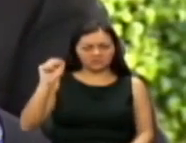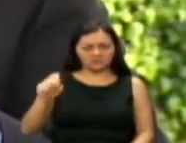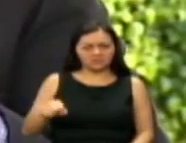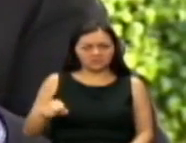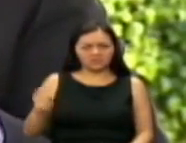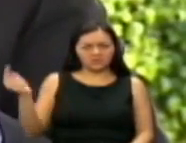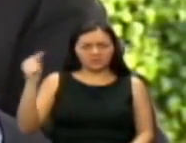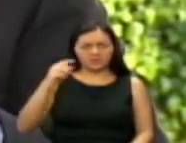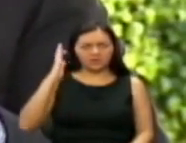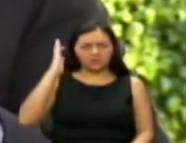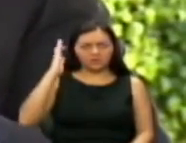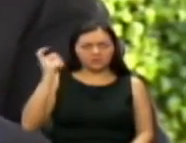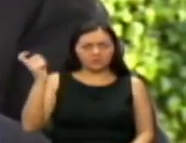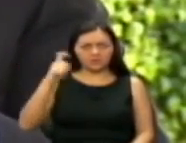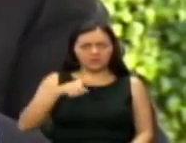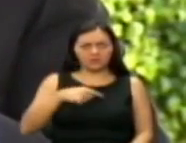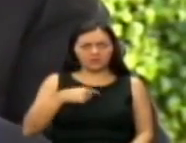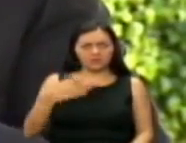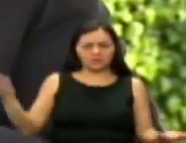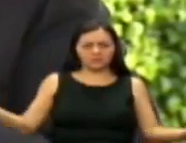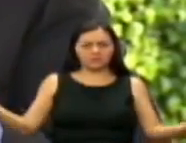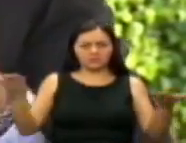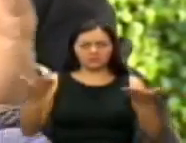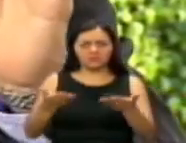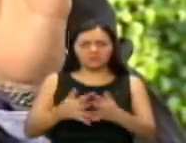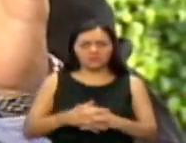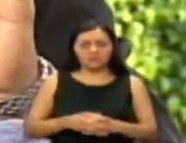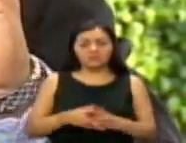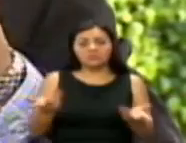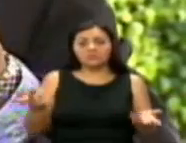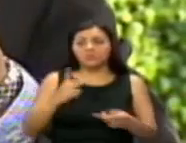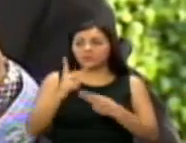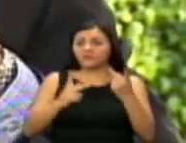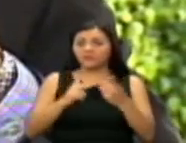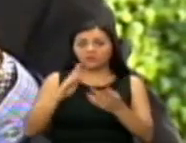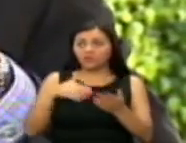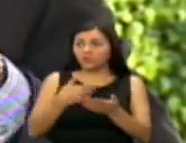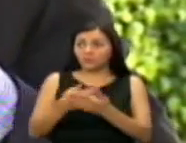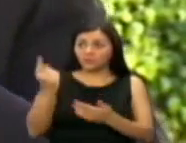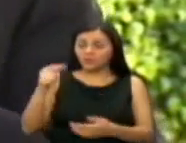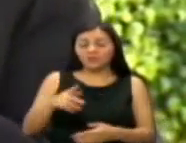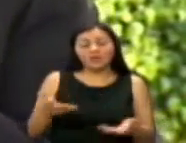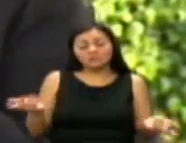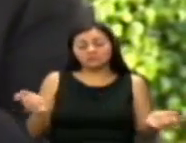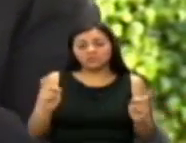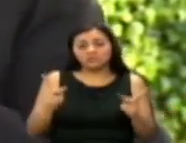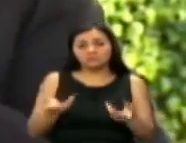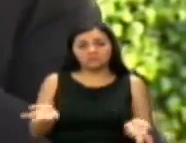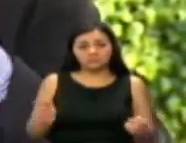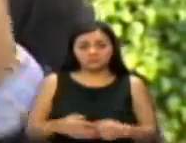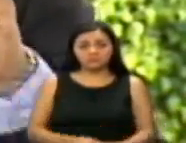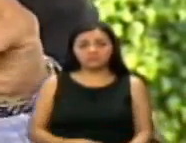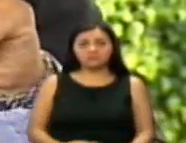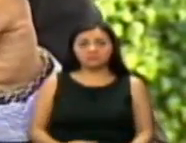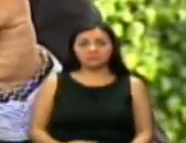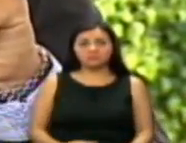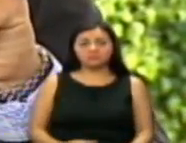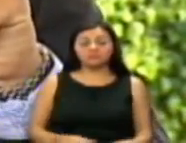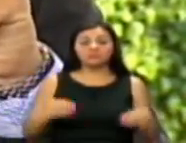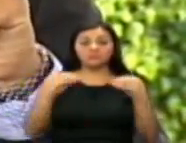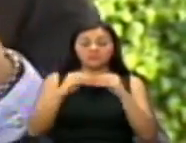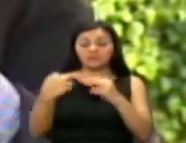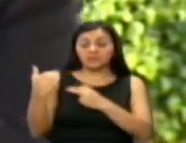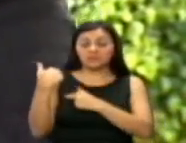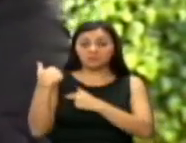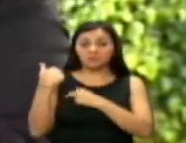productores, prefectos, los alcaldes. Vamos a recibir. El prefecto no va a venir. Qué pena si no viene, porque además, cuidado, lea la Constitución. El responsable